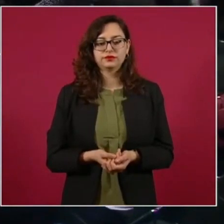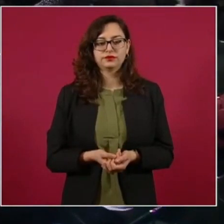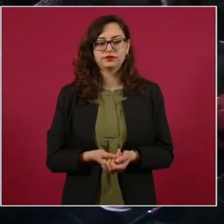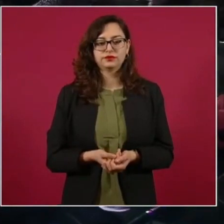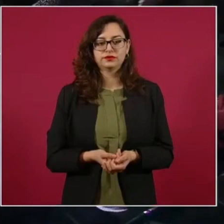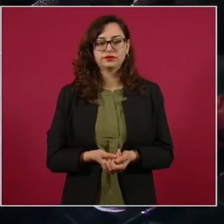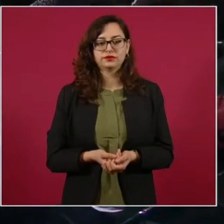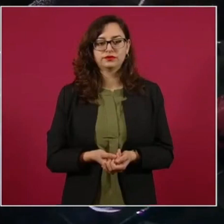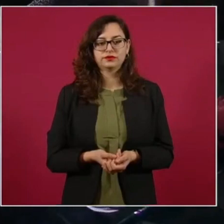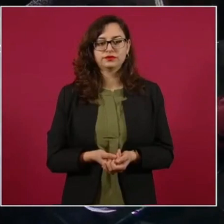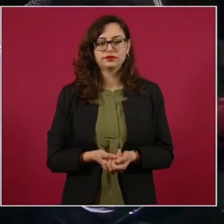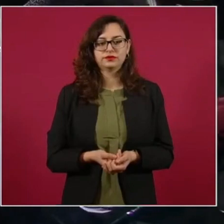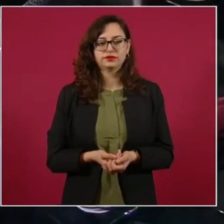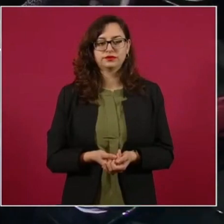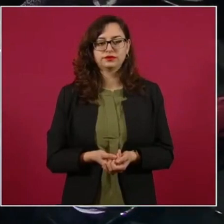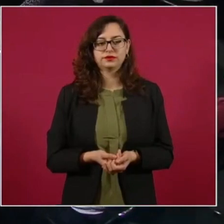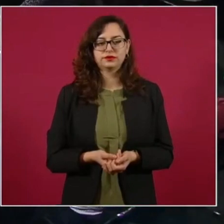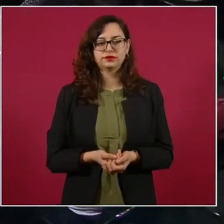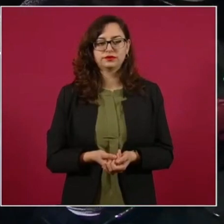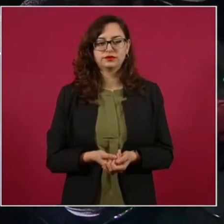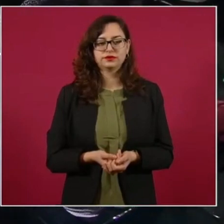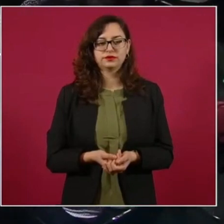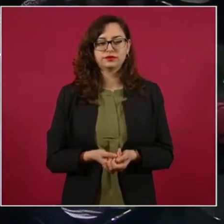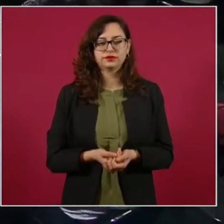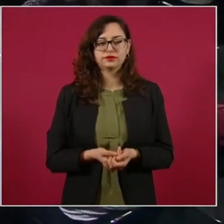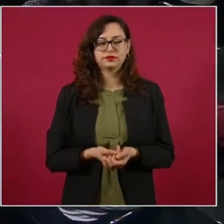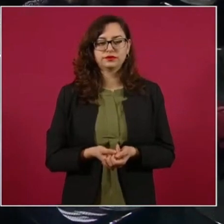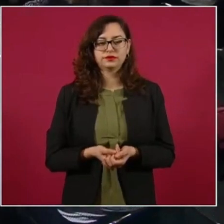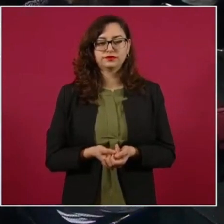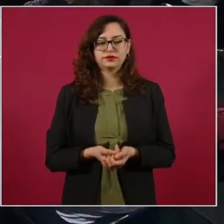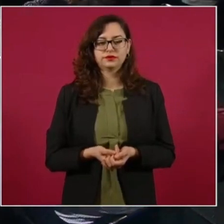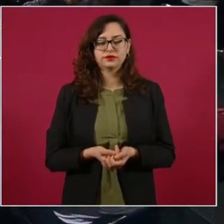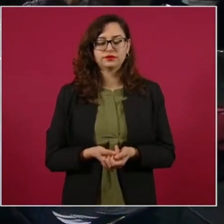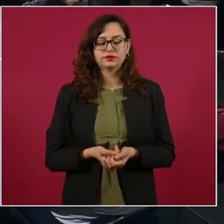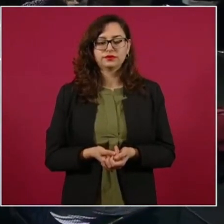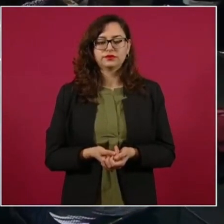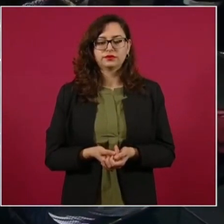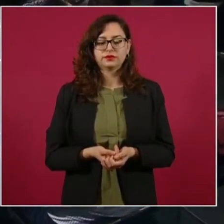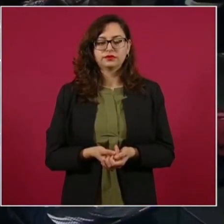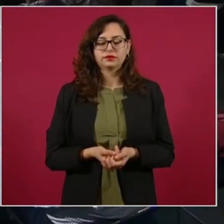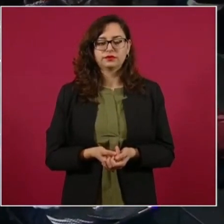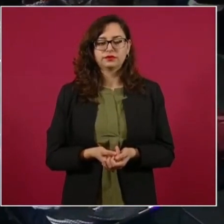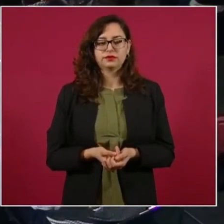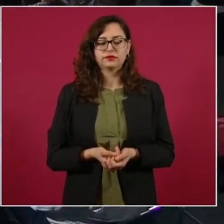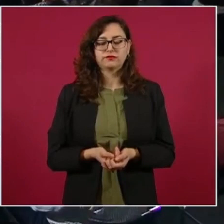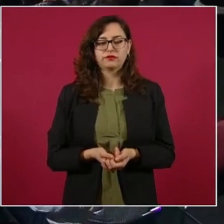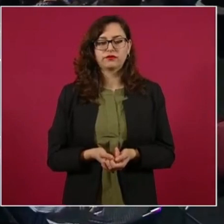Sí, se nombró luego del asesinato del